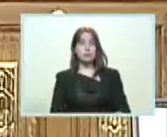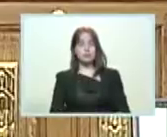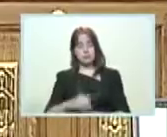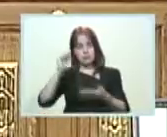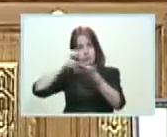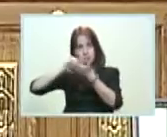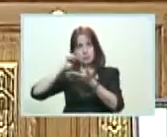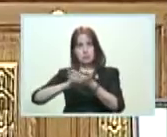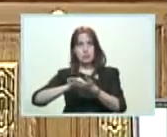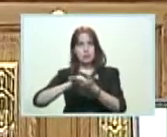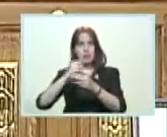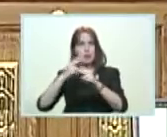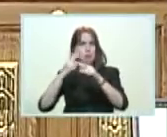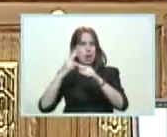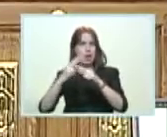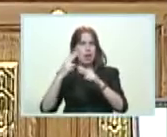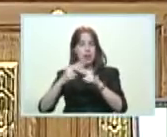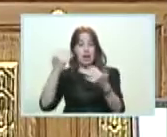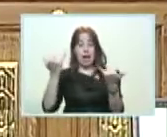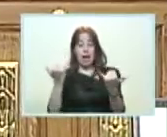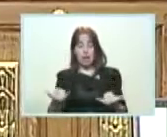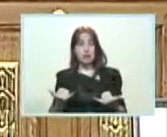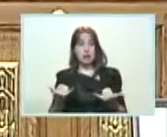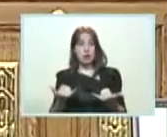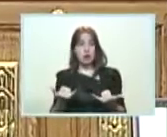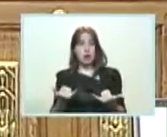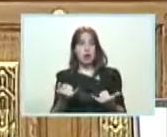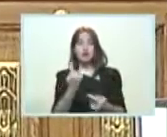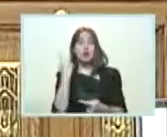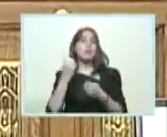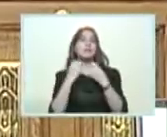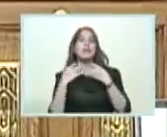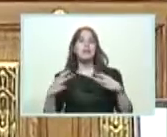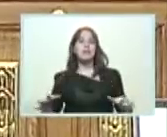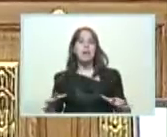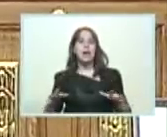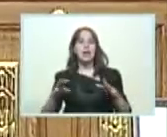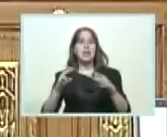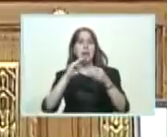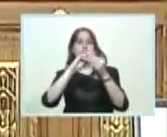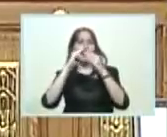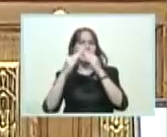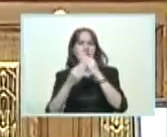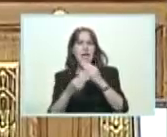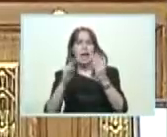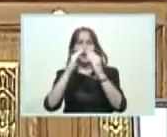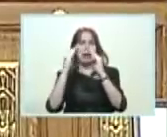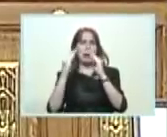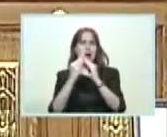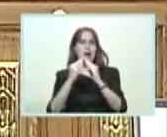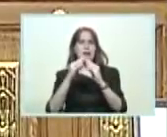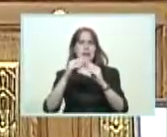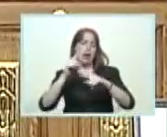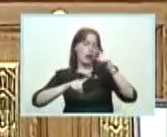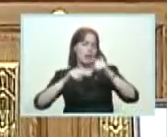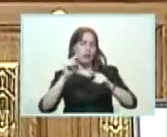toco madera, hasta el día de hoy solo tenemos pérdidas materiales que están siendo atendidas, de casas,